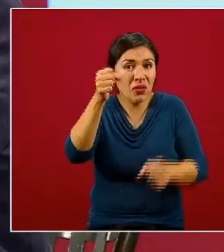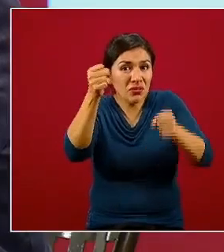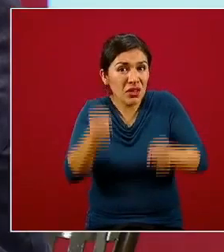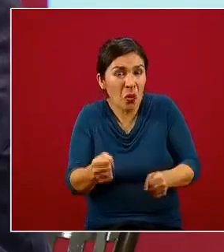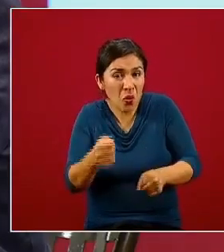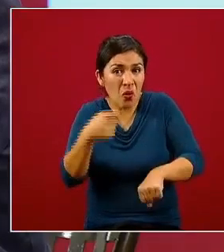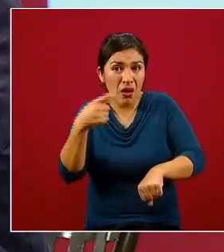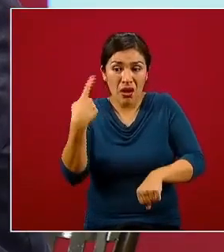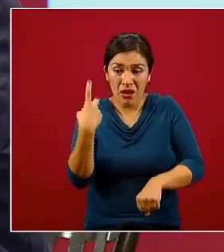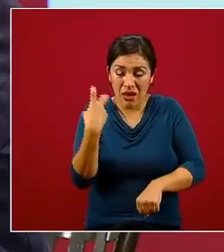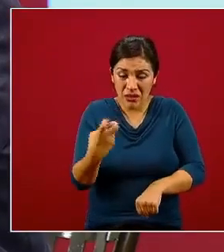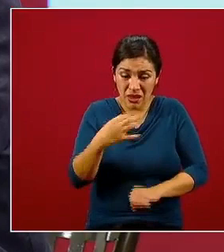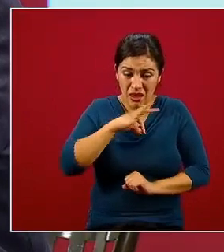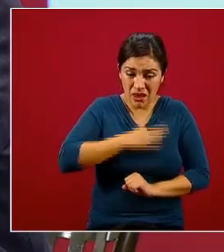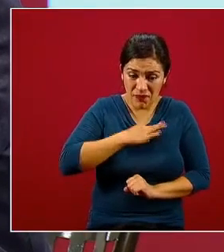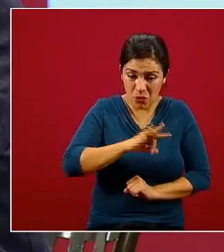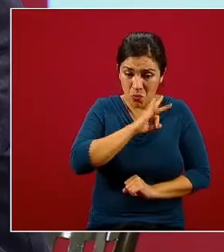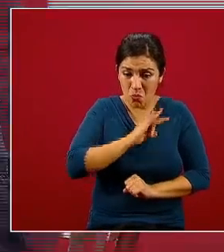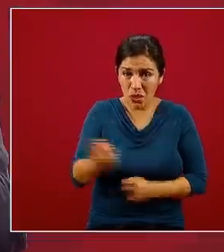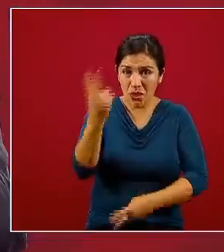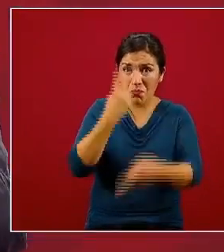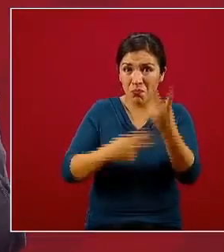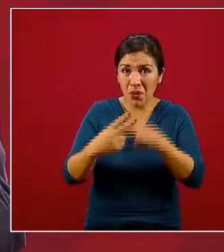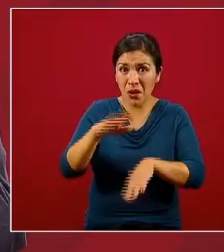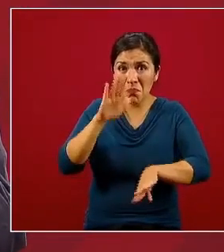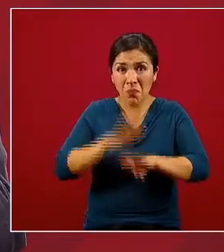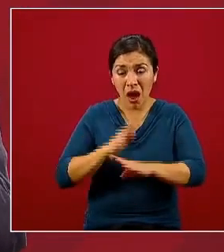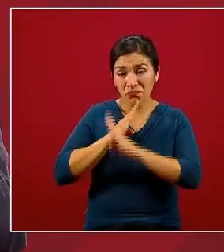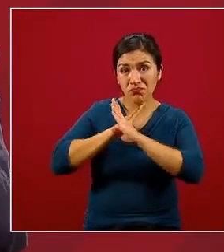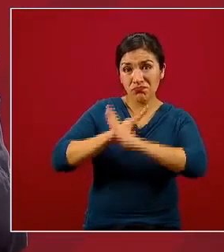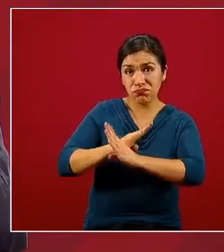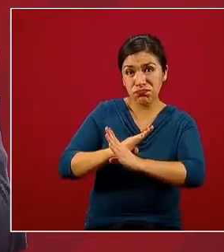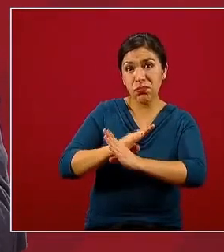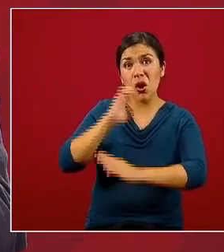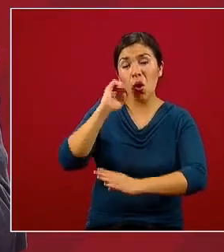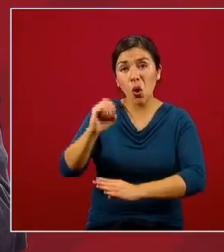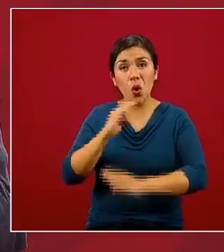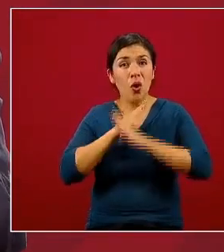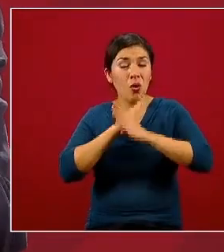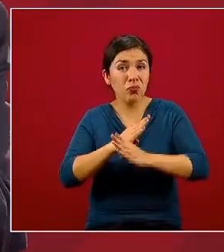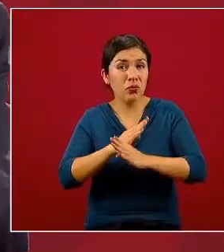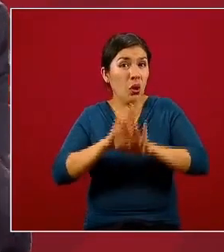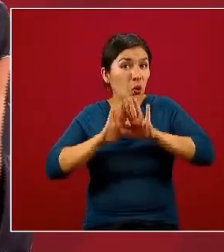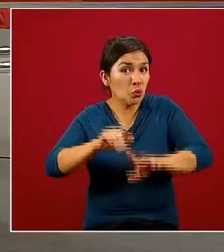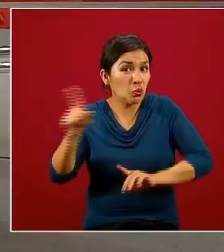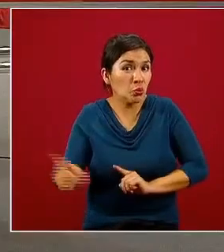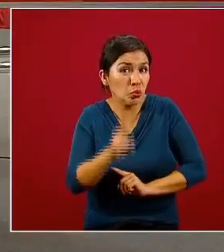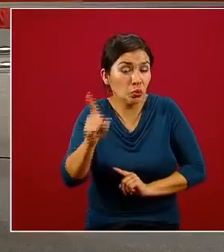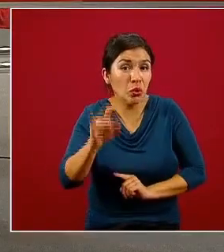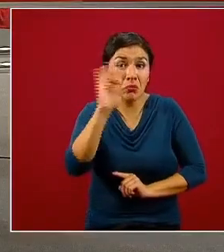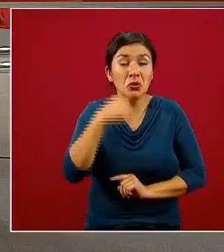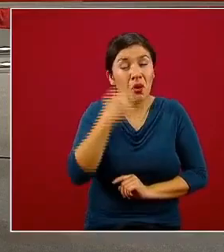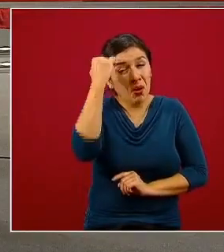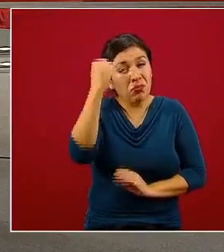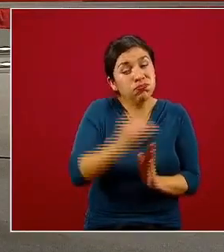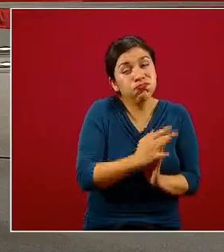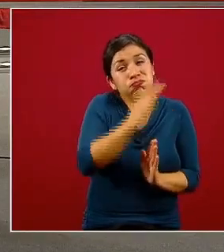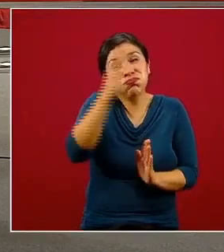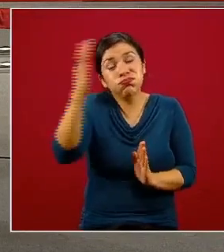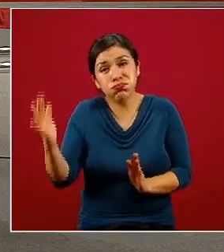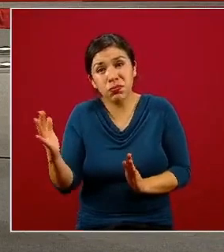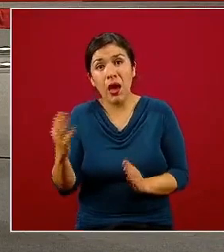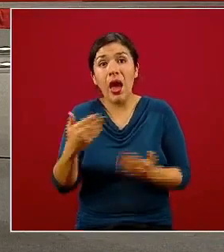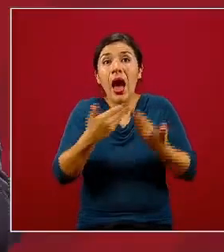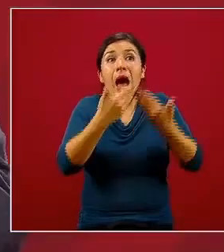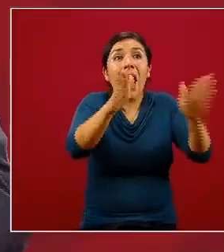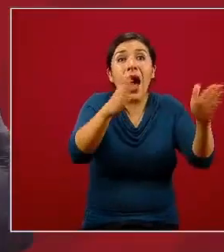la infección produce o no inmunidad y de si la inmunidad es permanente, si nos tardamos demasiado y el